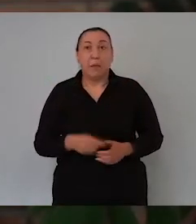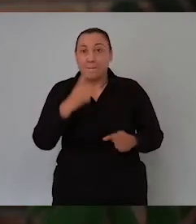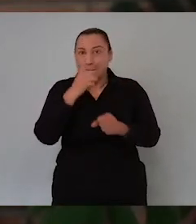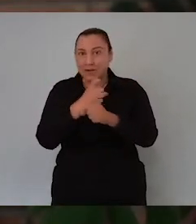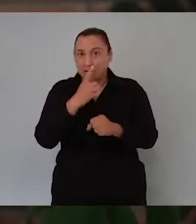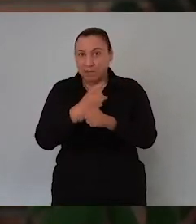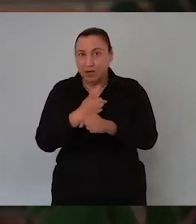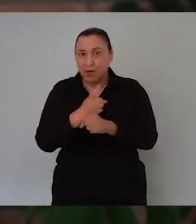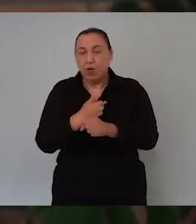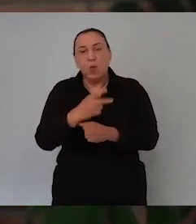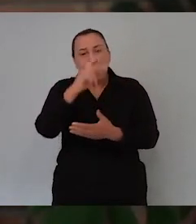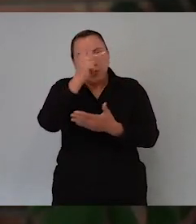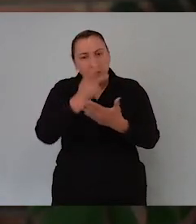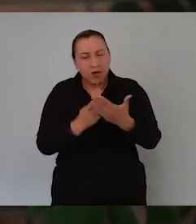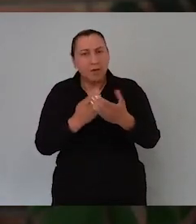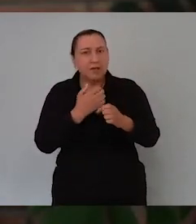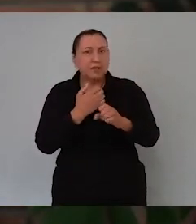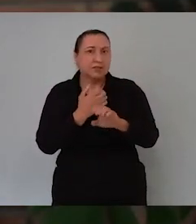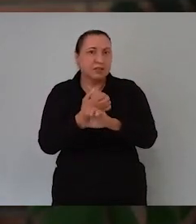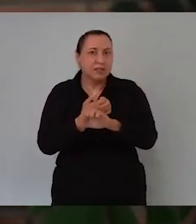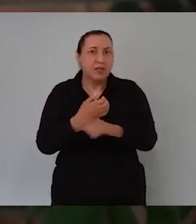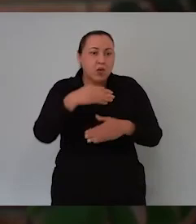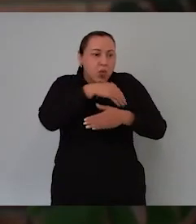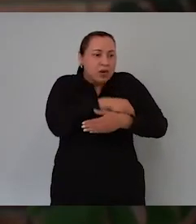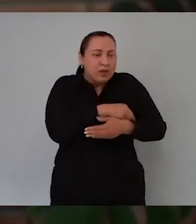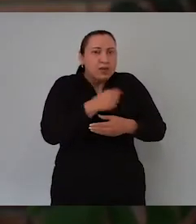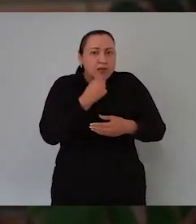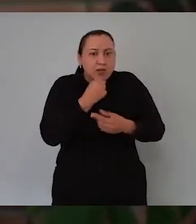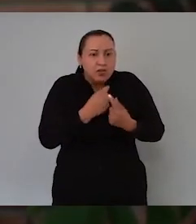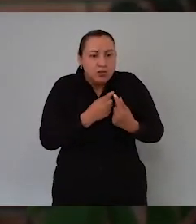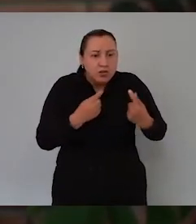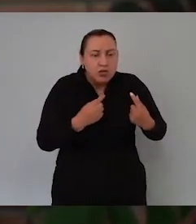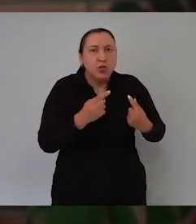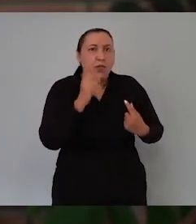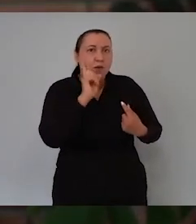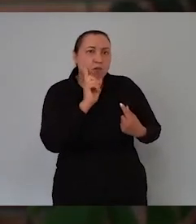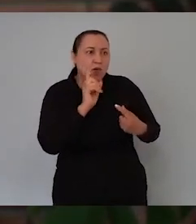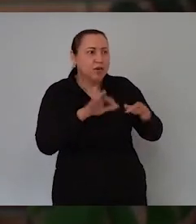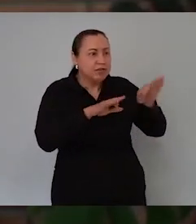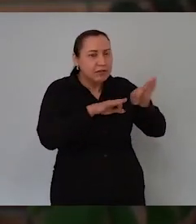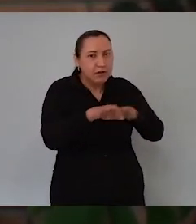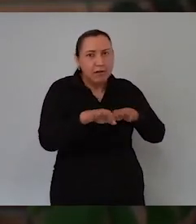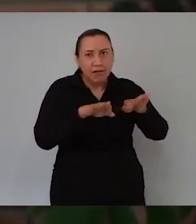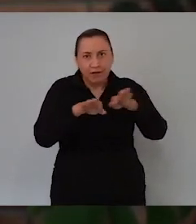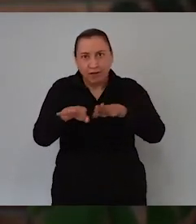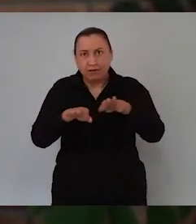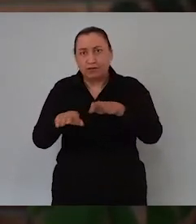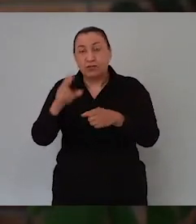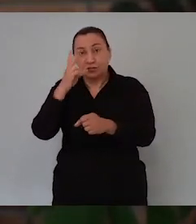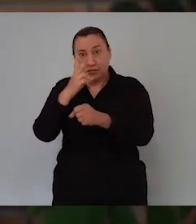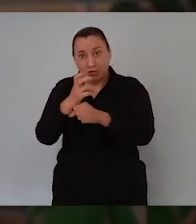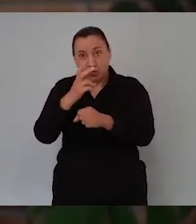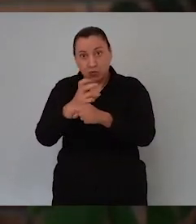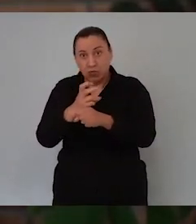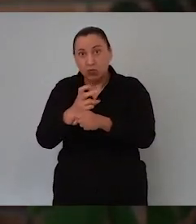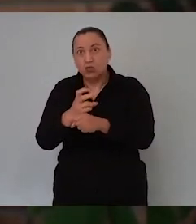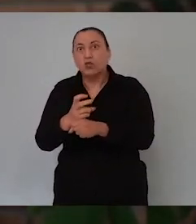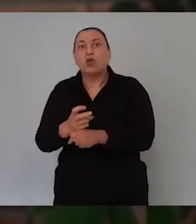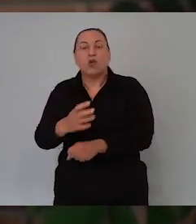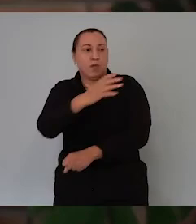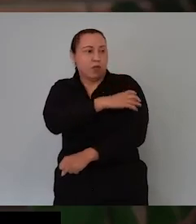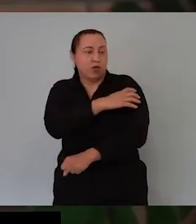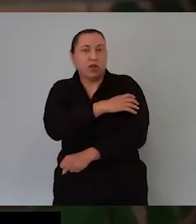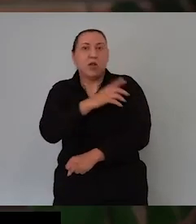que emprenderé desde mi gobierno. Primero, un programa estatal de guarderías de amplia cobertura para las mujeres